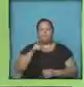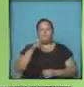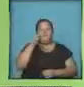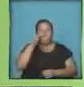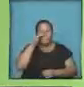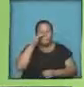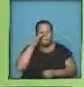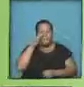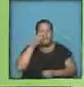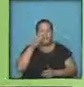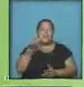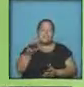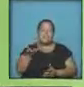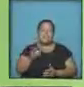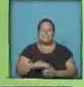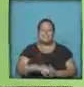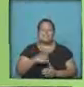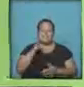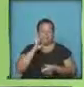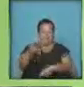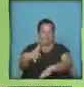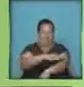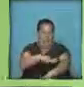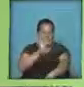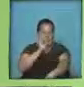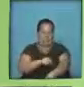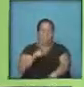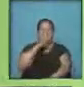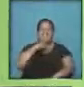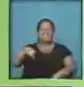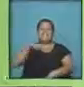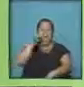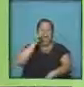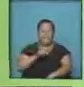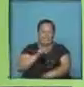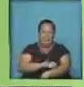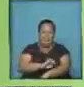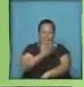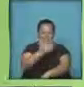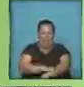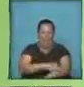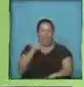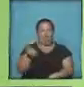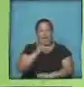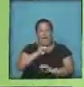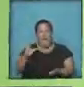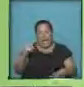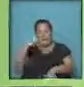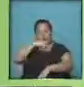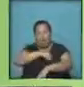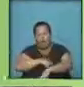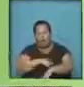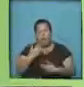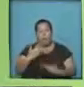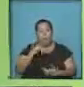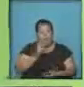piel... Bueno, lamentablemente está muy expuesta, con lo cual, si nosotros tenemos una lesión que puede ser de envergadura o de cierta profundidad, nos